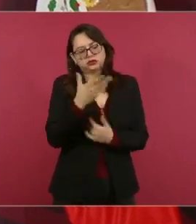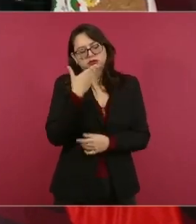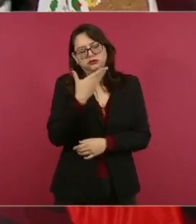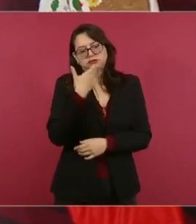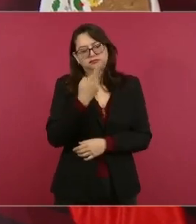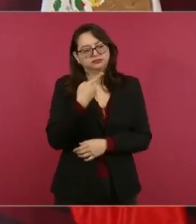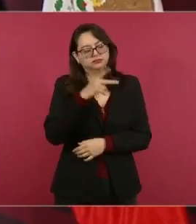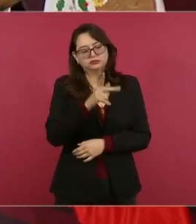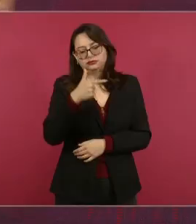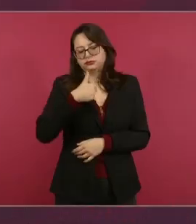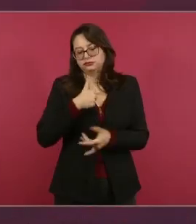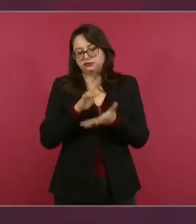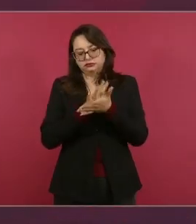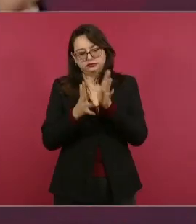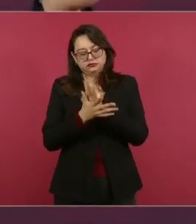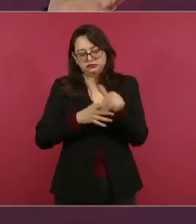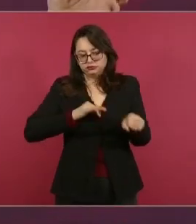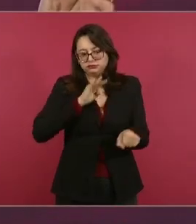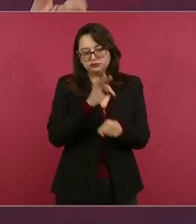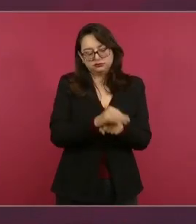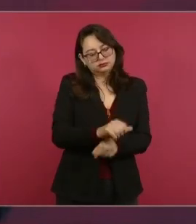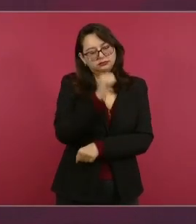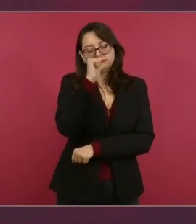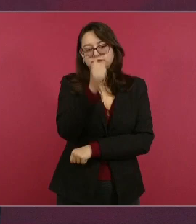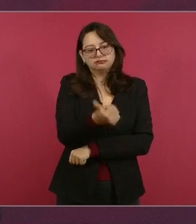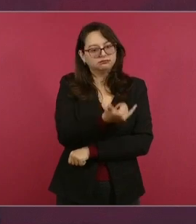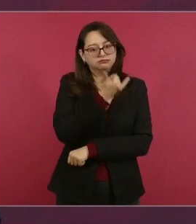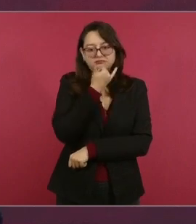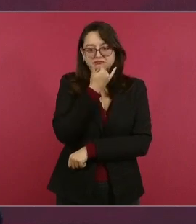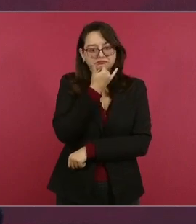de expresarse, de manifestarse.